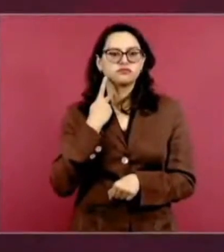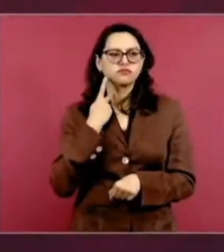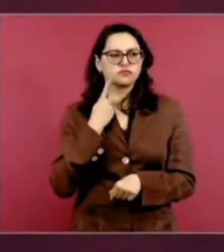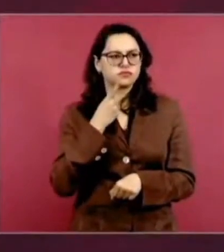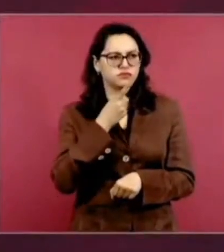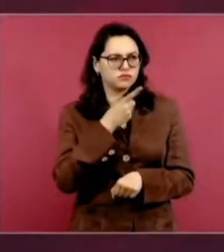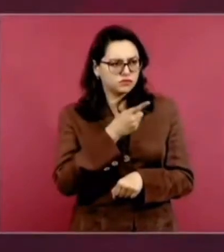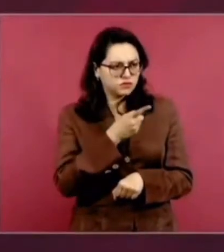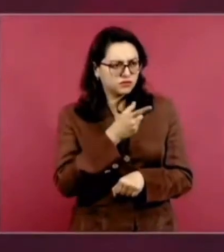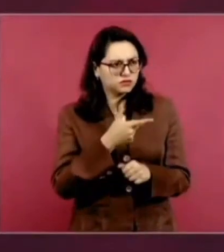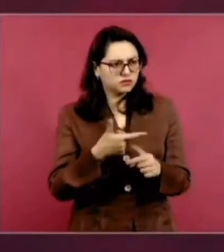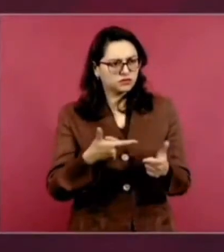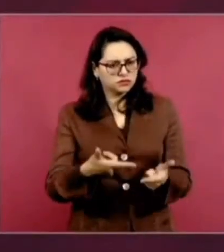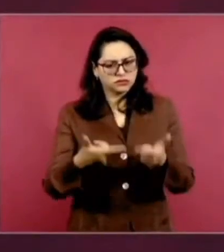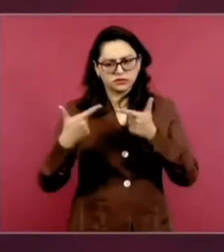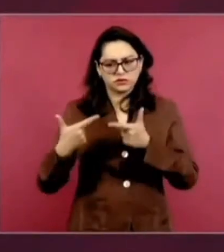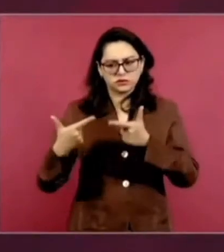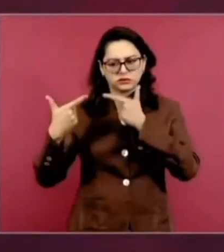cubanos